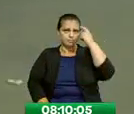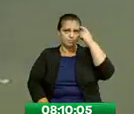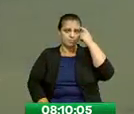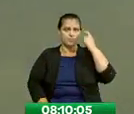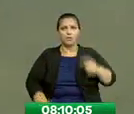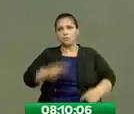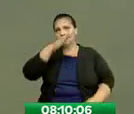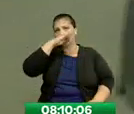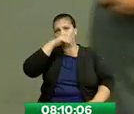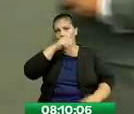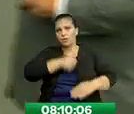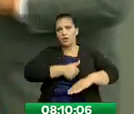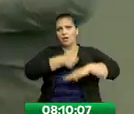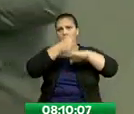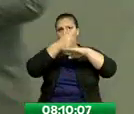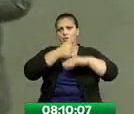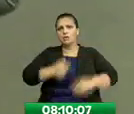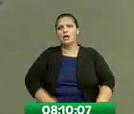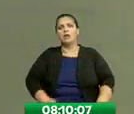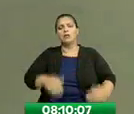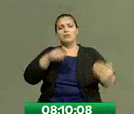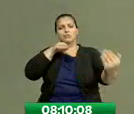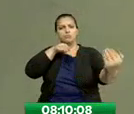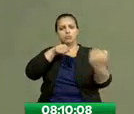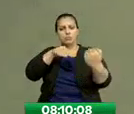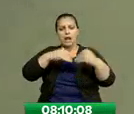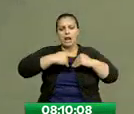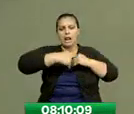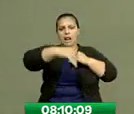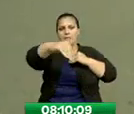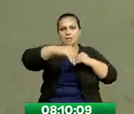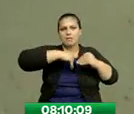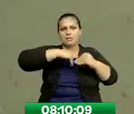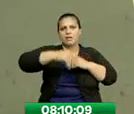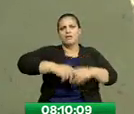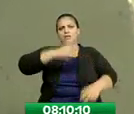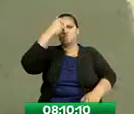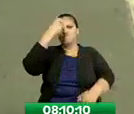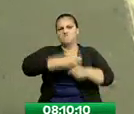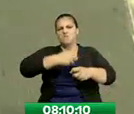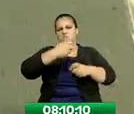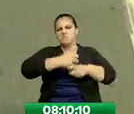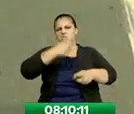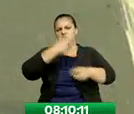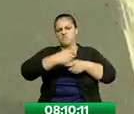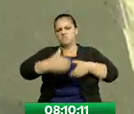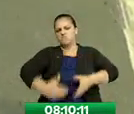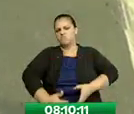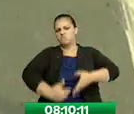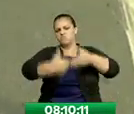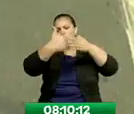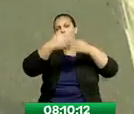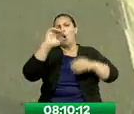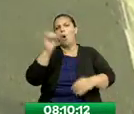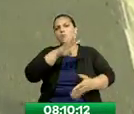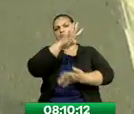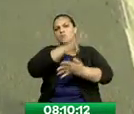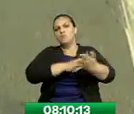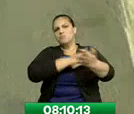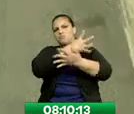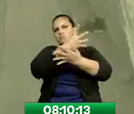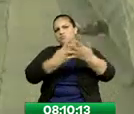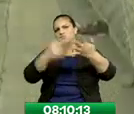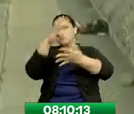han reforzado los muros de hormigón instalados a lo largo de la vía perimetral. Asimismo, se han colocado mallas en varios